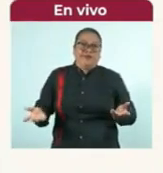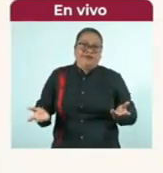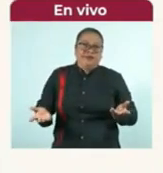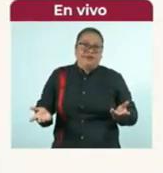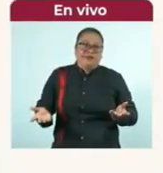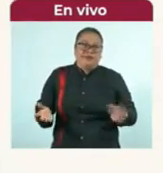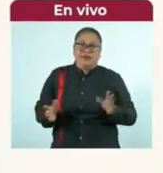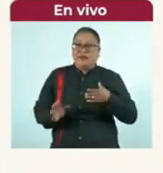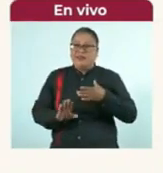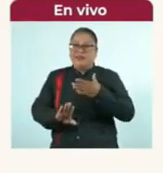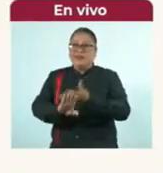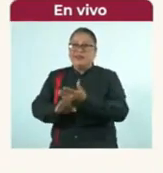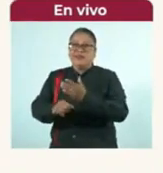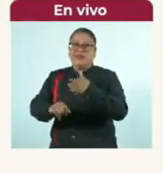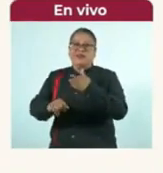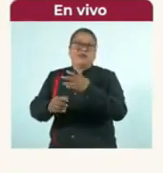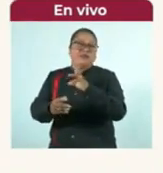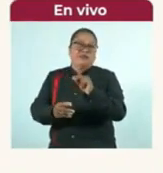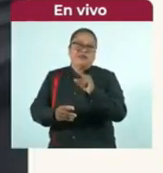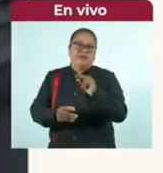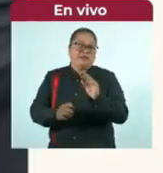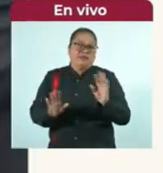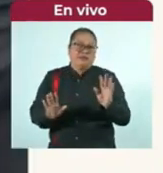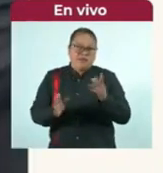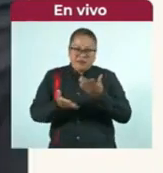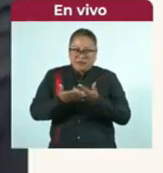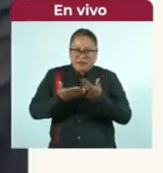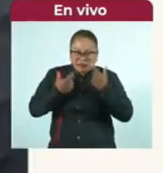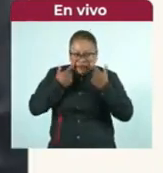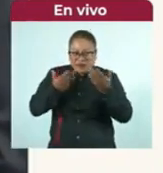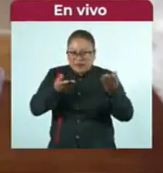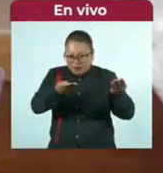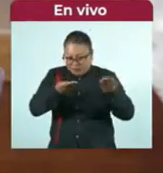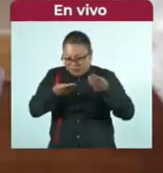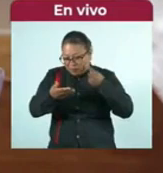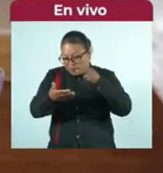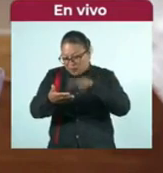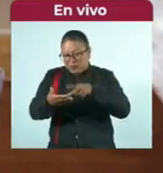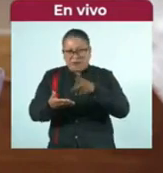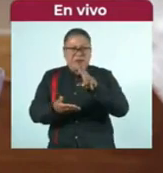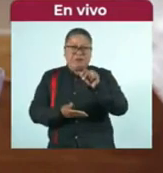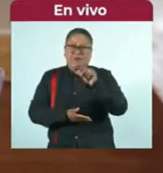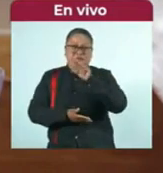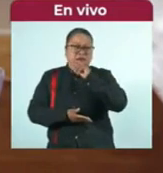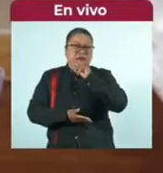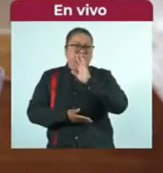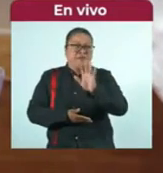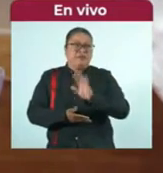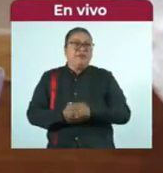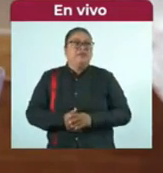veto y quiero ver cómo viene, pero no se preocupe.